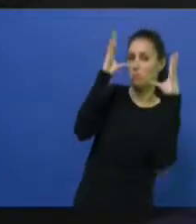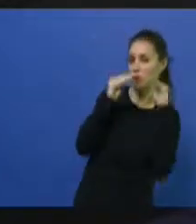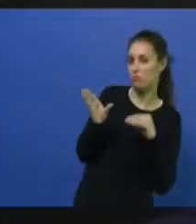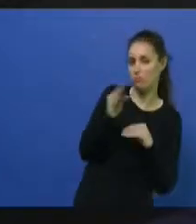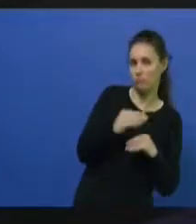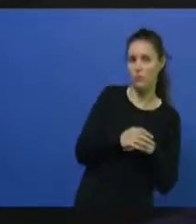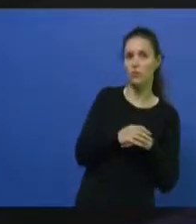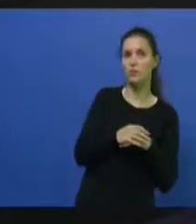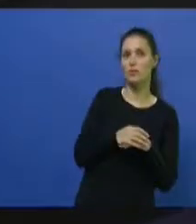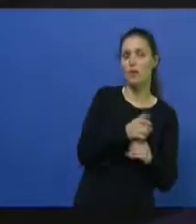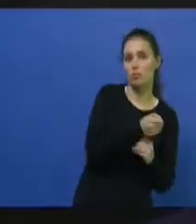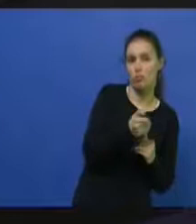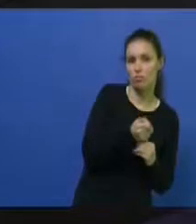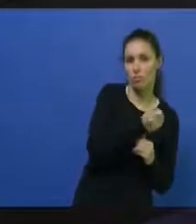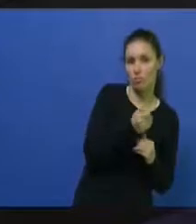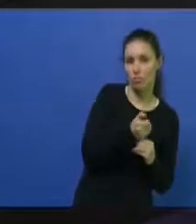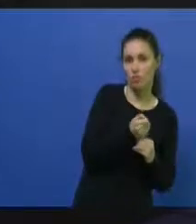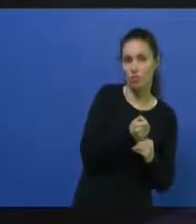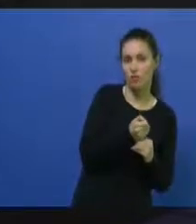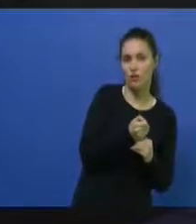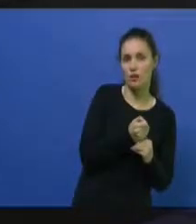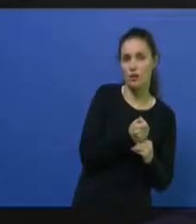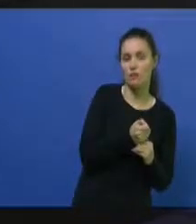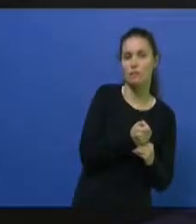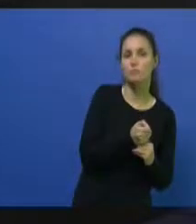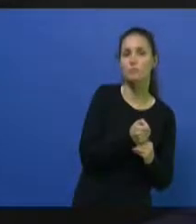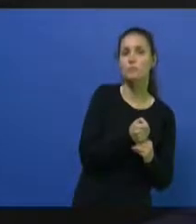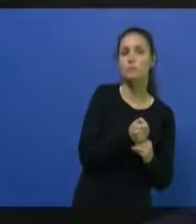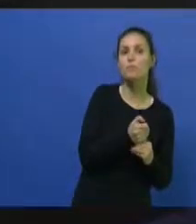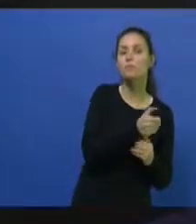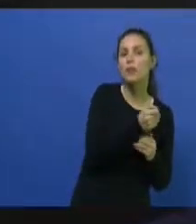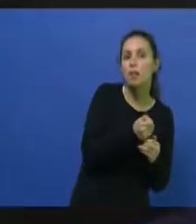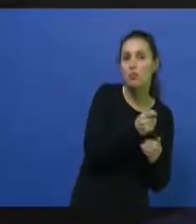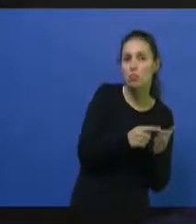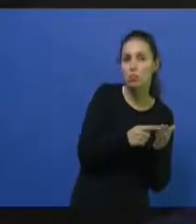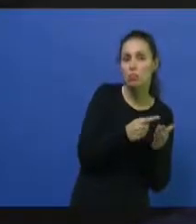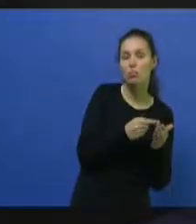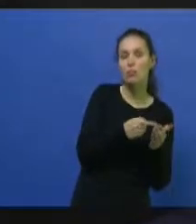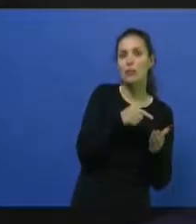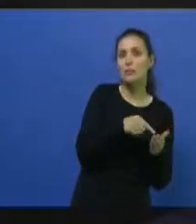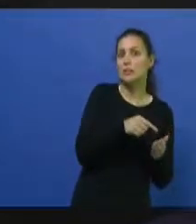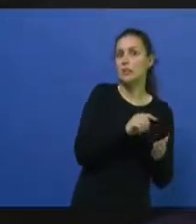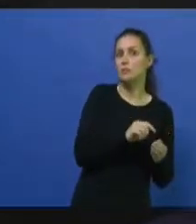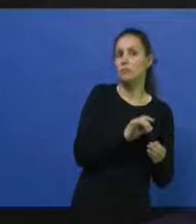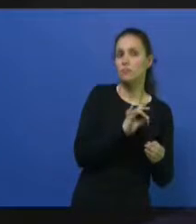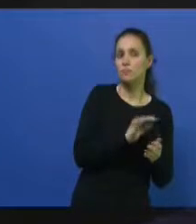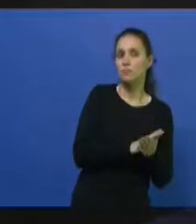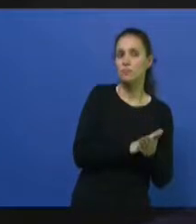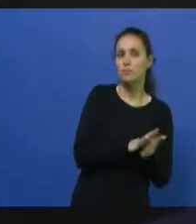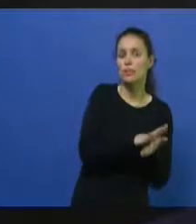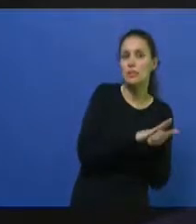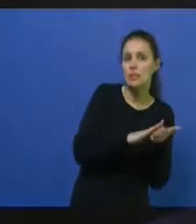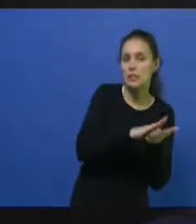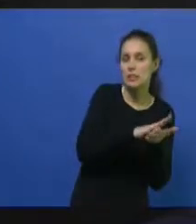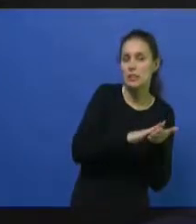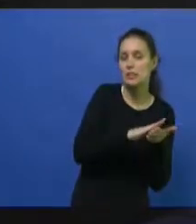te... teléfono, para que vea que no lo... tiene todo. Que no lo deje mentir. No, sí, sí, no, sí. Pero no por lo que tiene, sino cómo está... Bueno, estamos viviendo una